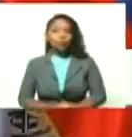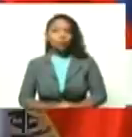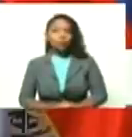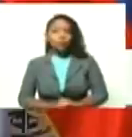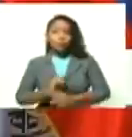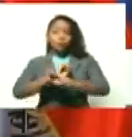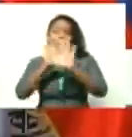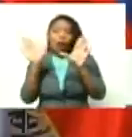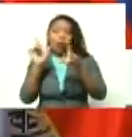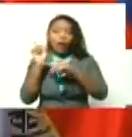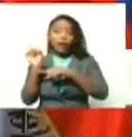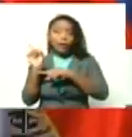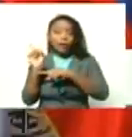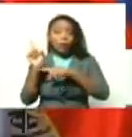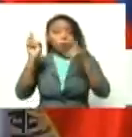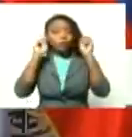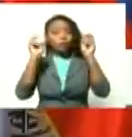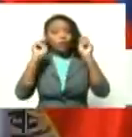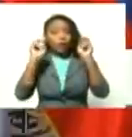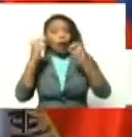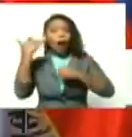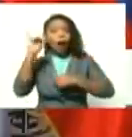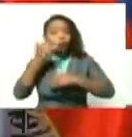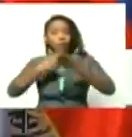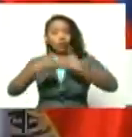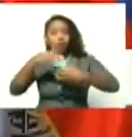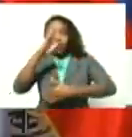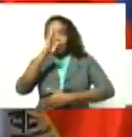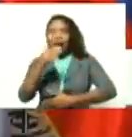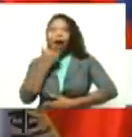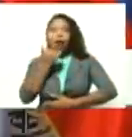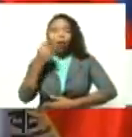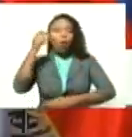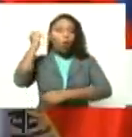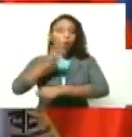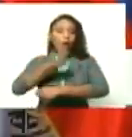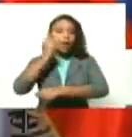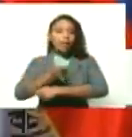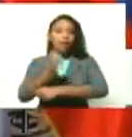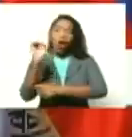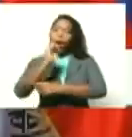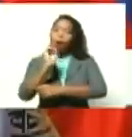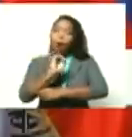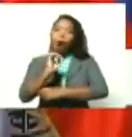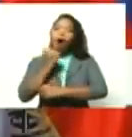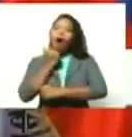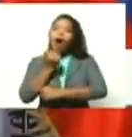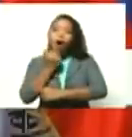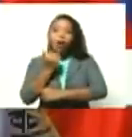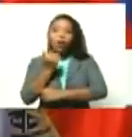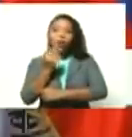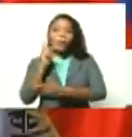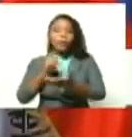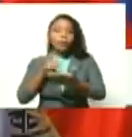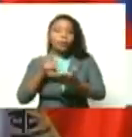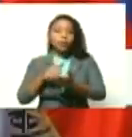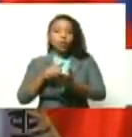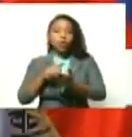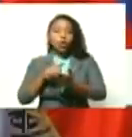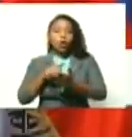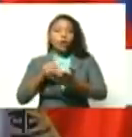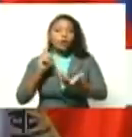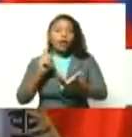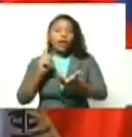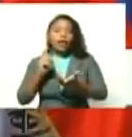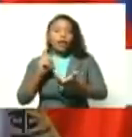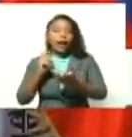Obviamente, en estos casos hay una cooperación directa de algún juez o de algún miembro de un órgano auxiliar de justicia,